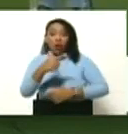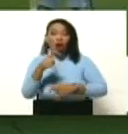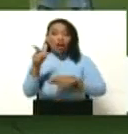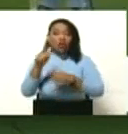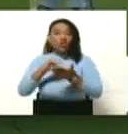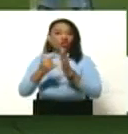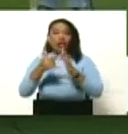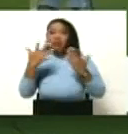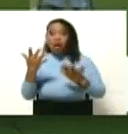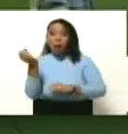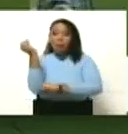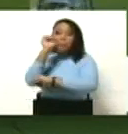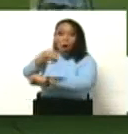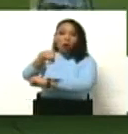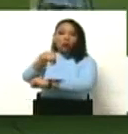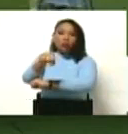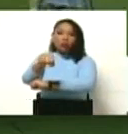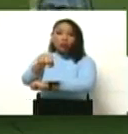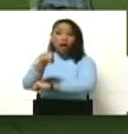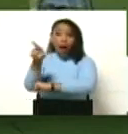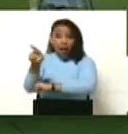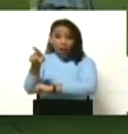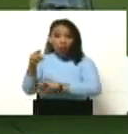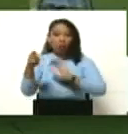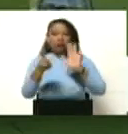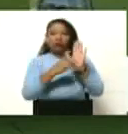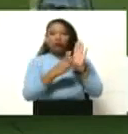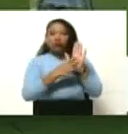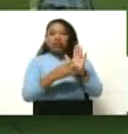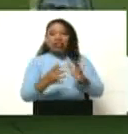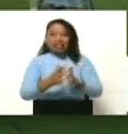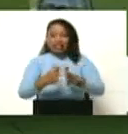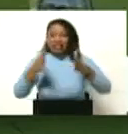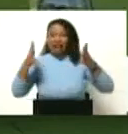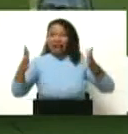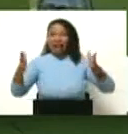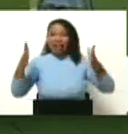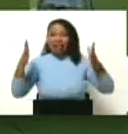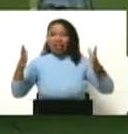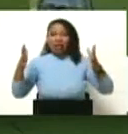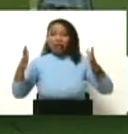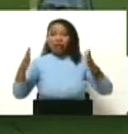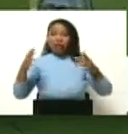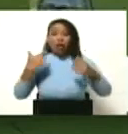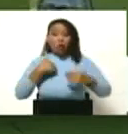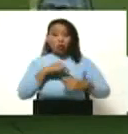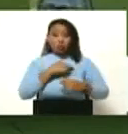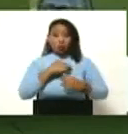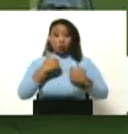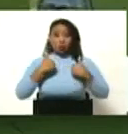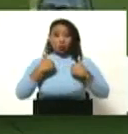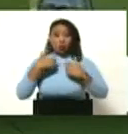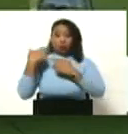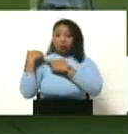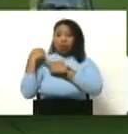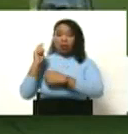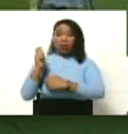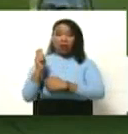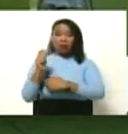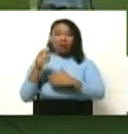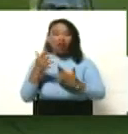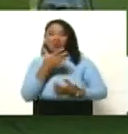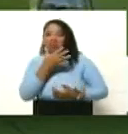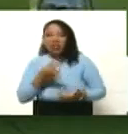Y eso no es, eso es una verdad enorme, pues. enorme. Entonces nuestra tarea es muy sencilla. Pongamos a un